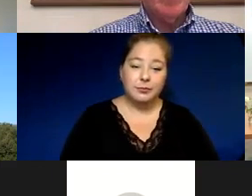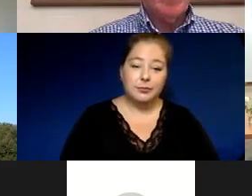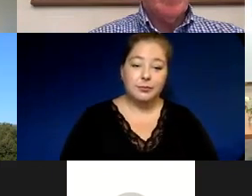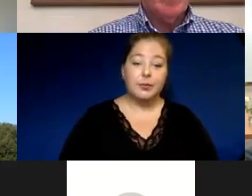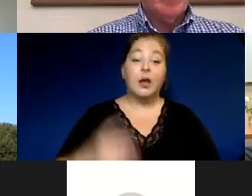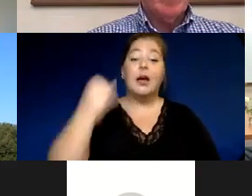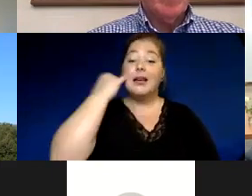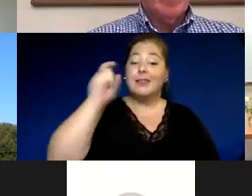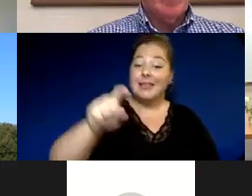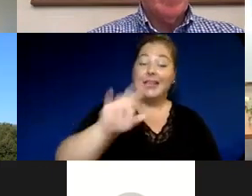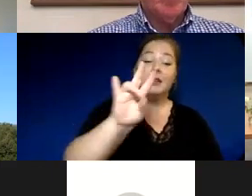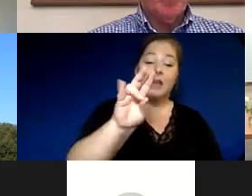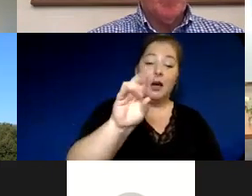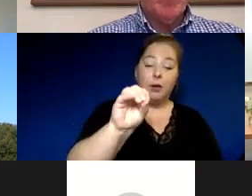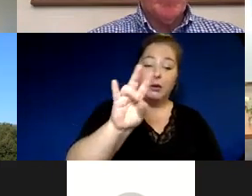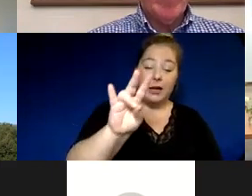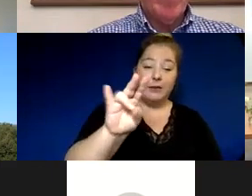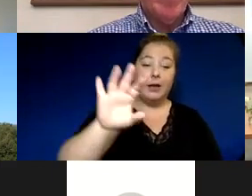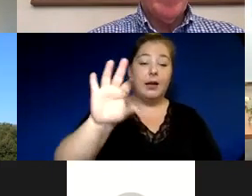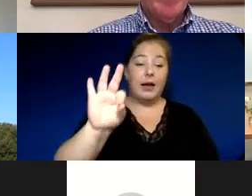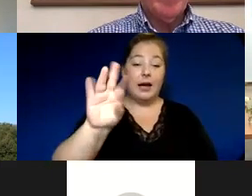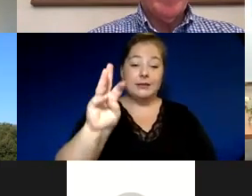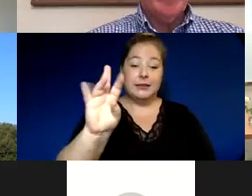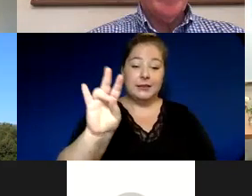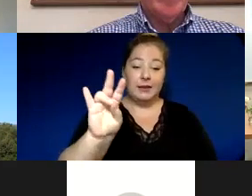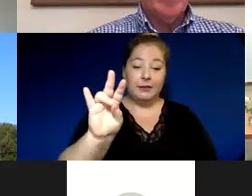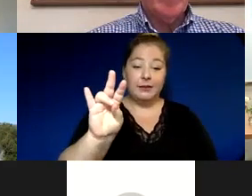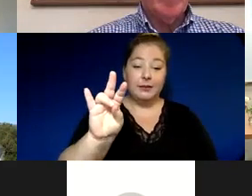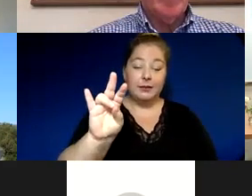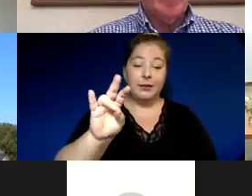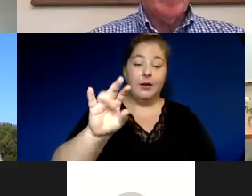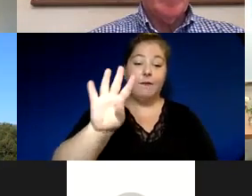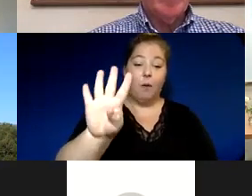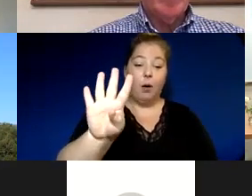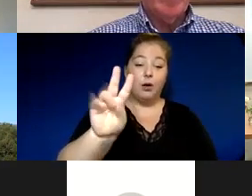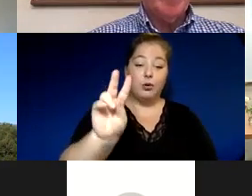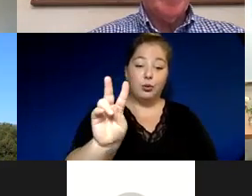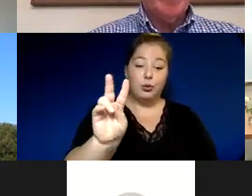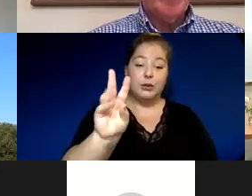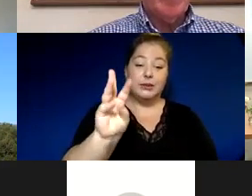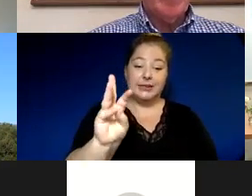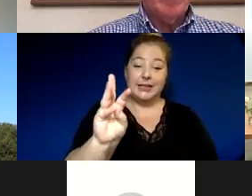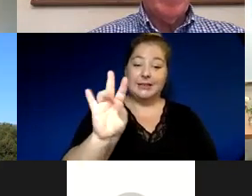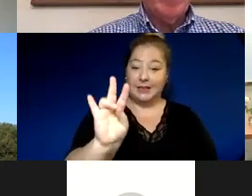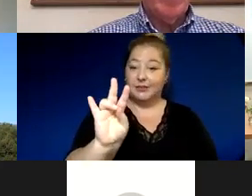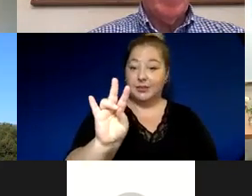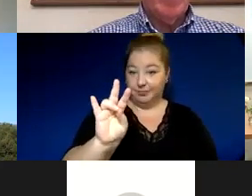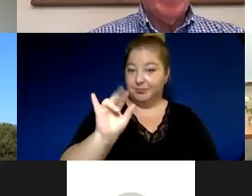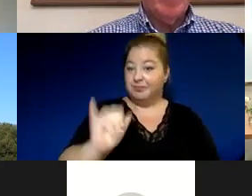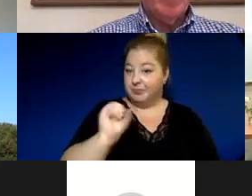707-967-4207. Es el número telefónico. Eso es todo lo que tengo por ahí. Gracias, muchas gracias por los recordatorios.